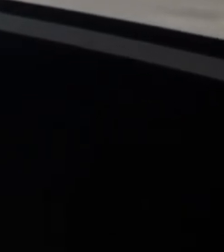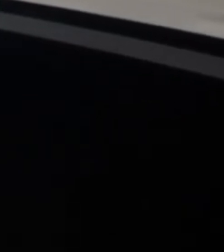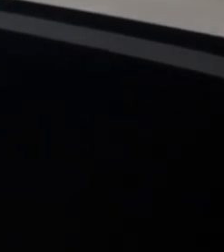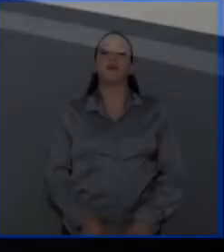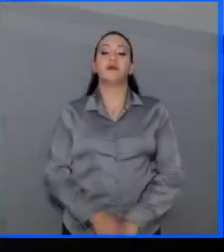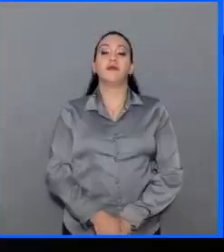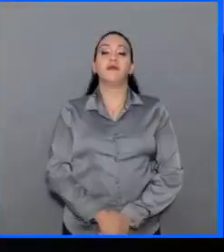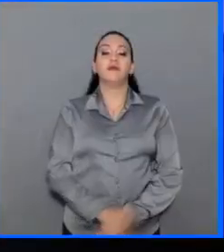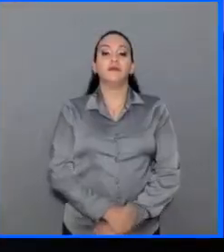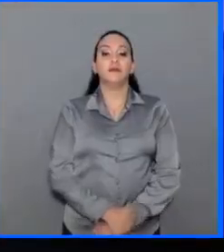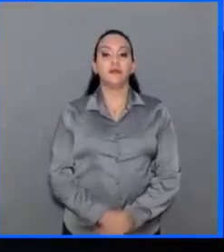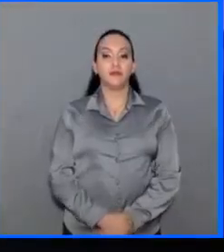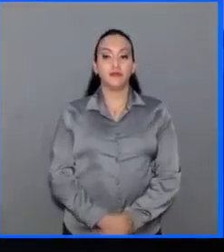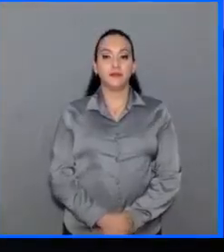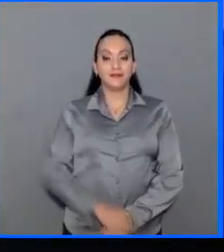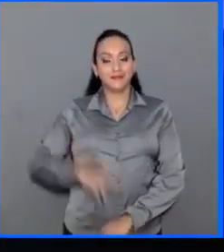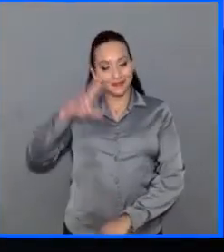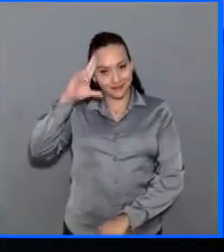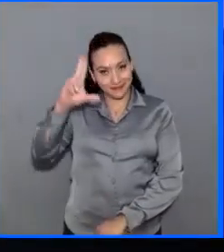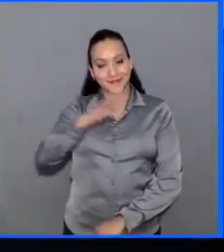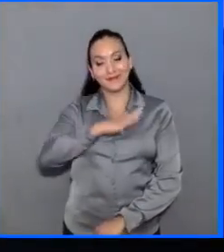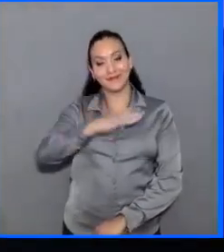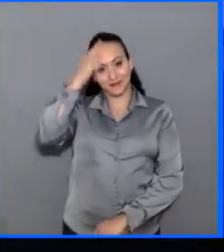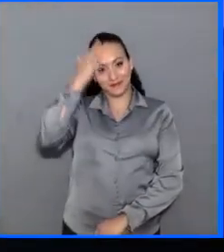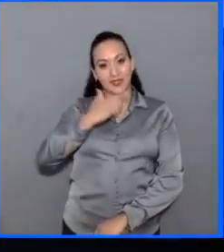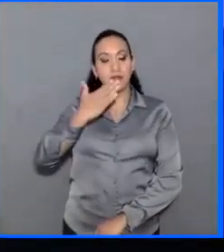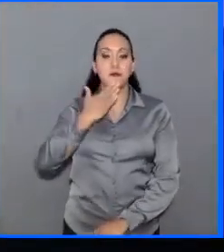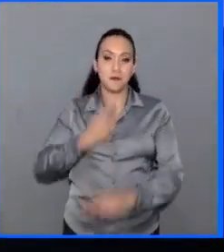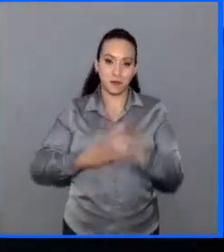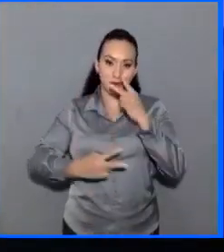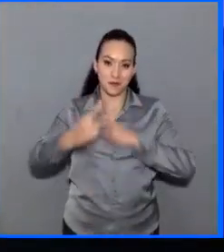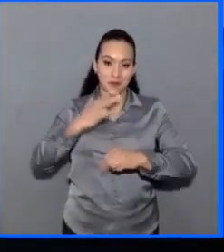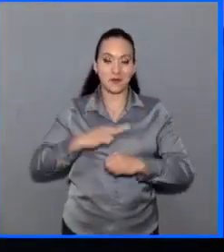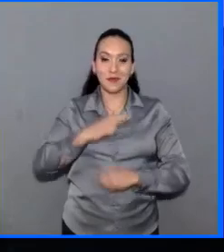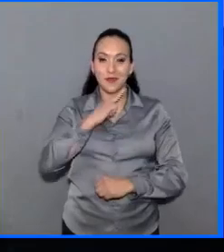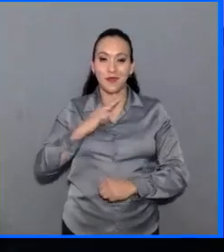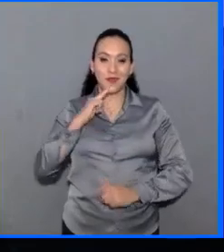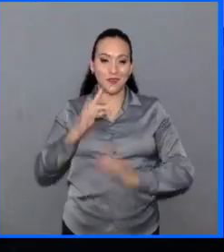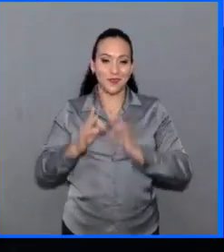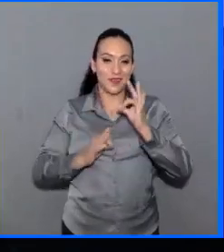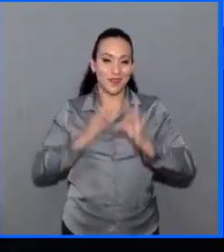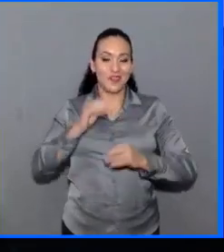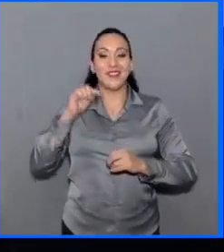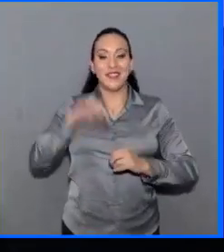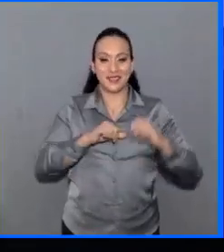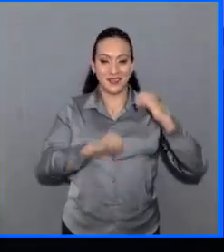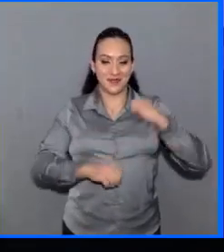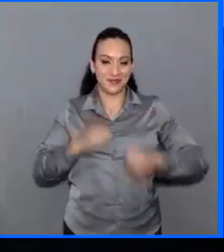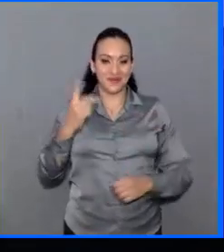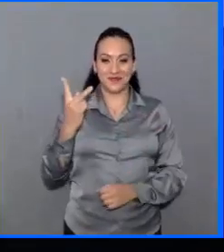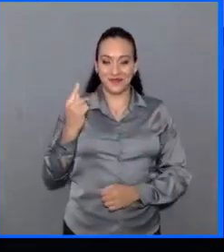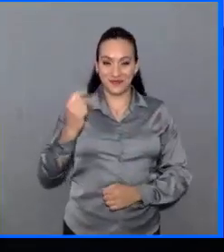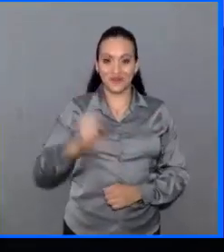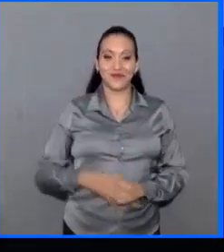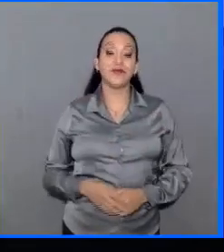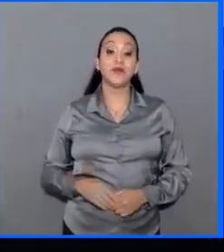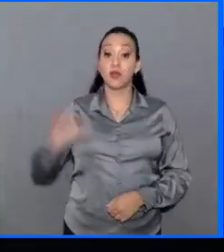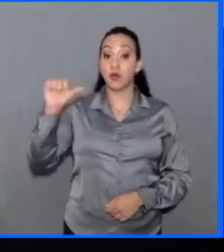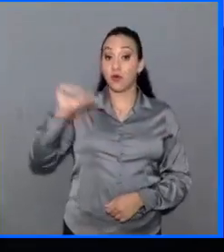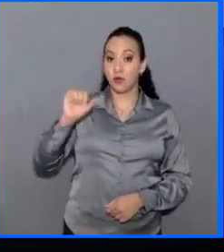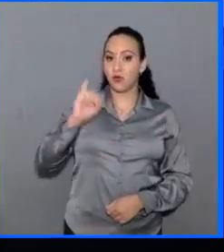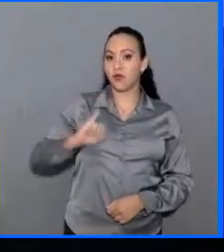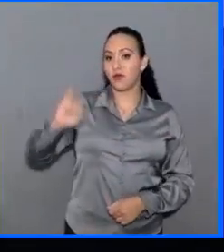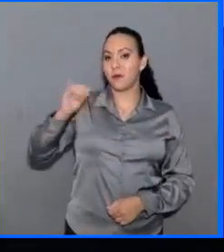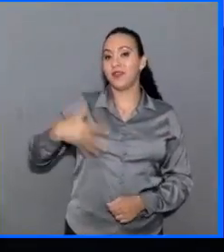¿qué tal? Muy buenas noches. Les damos la más cordial bienvenida al noticiario nocturno del canal del Poder Judicial de la Federación, hoy que es jueves 15 de mayo